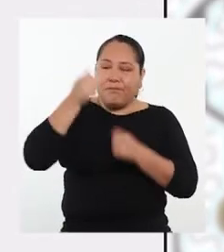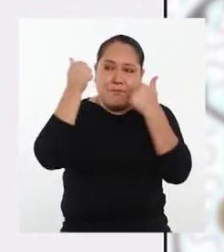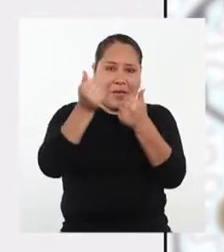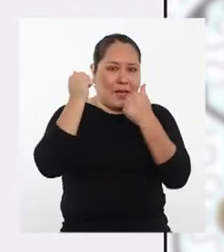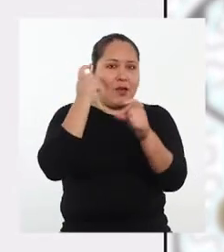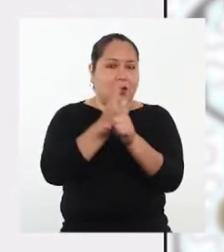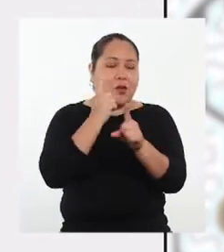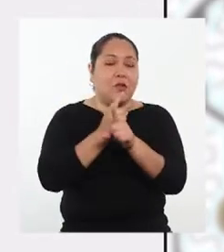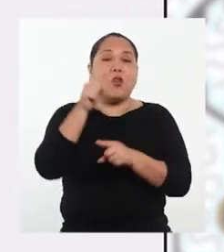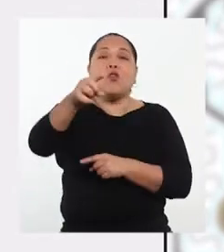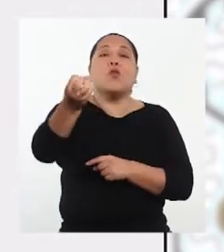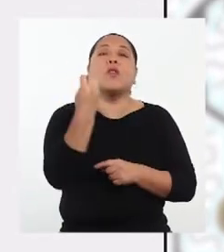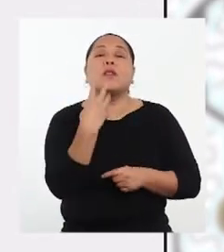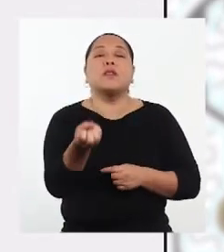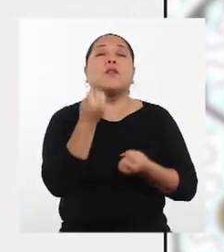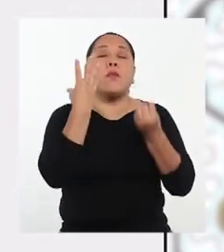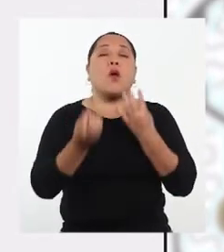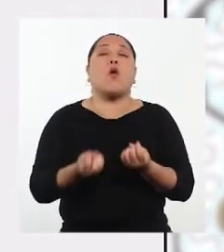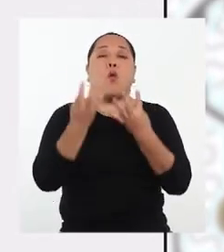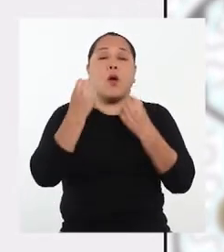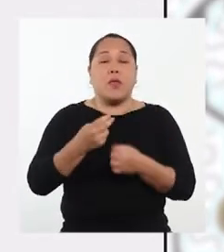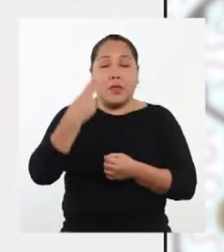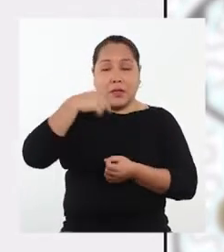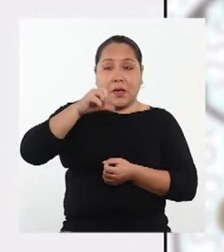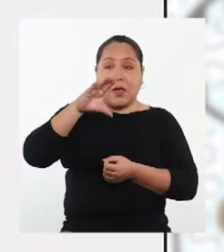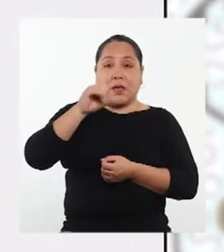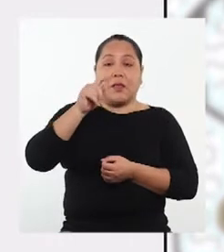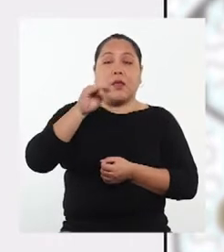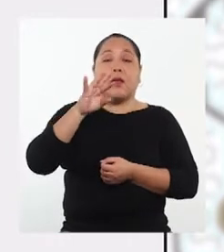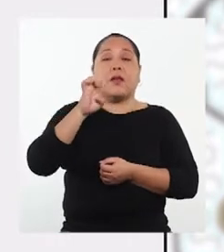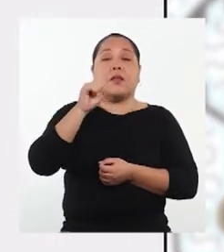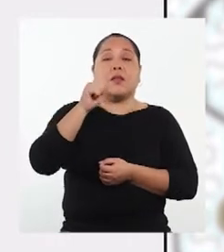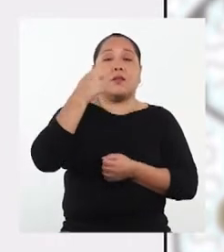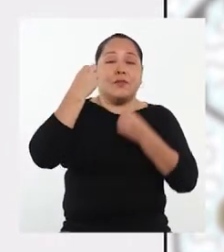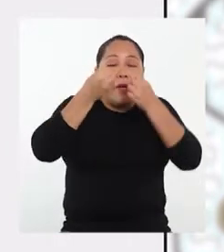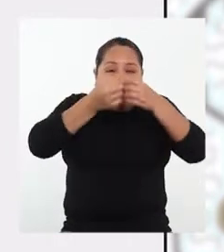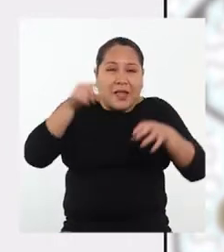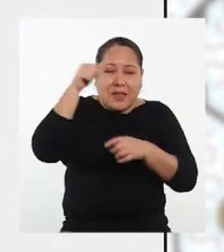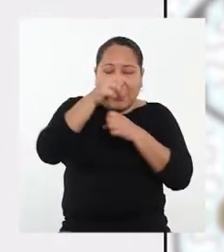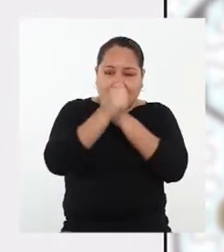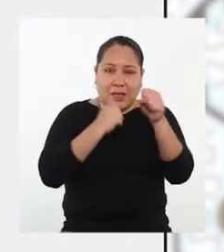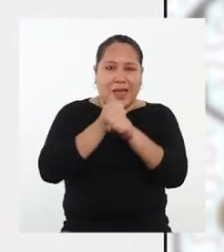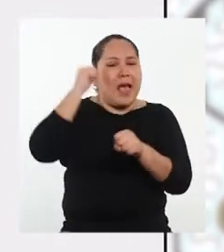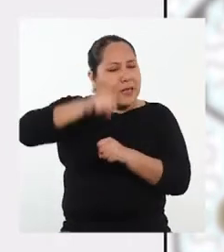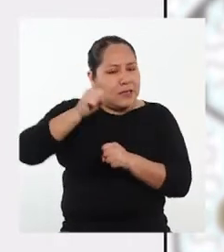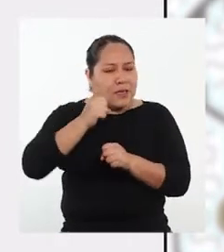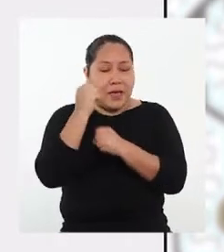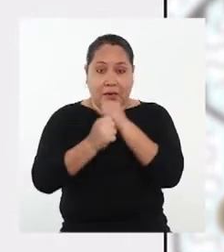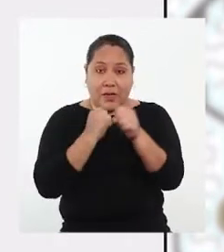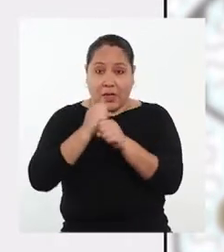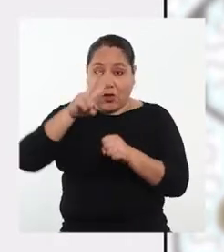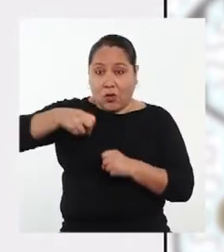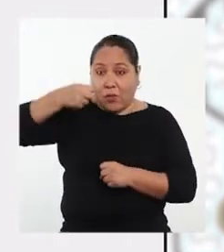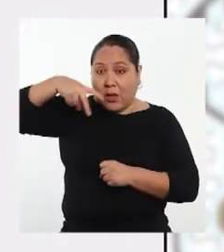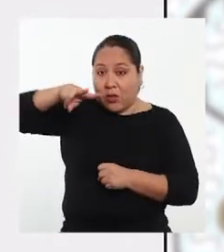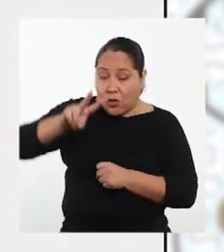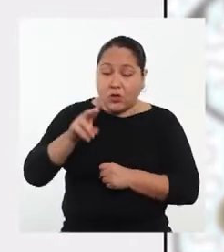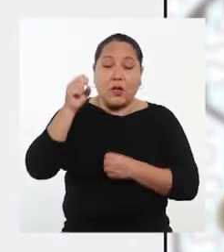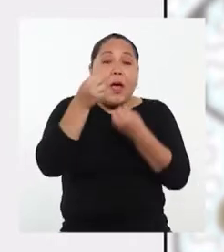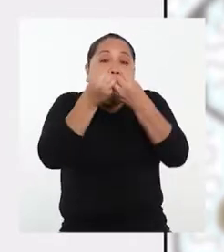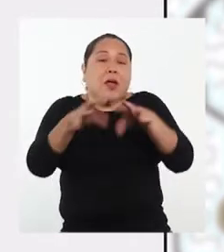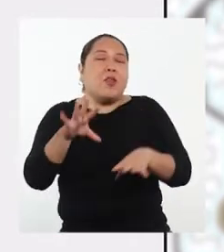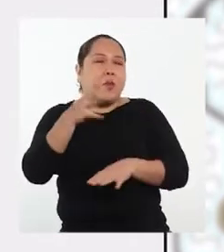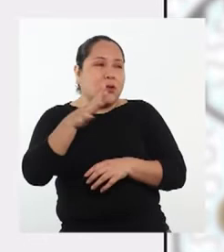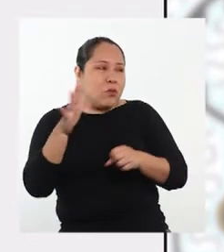Bien, así es. ¿Y podrías decirme cuántas hectáreas se perdieron en ese año? Claro, en el año 2012